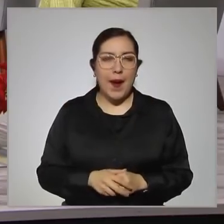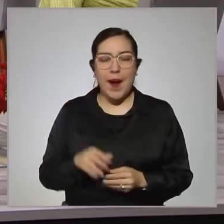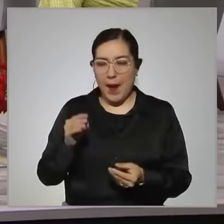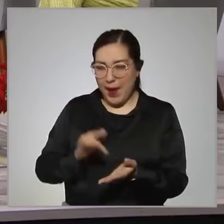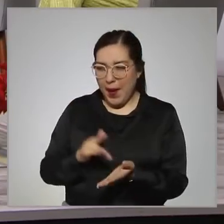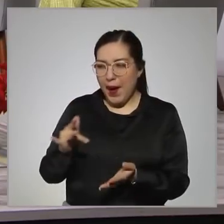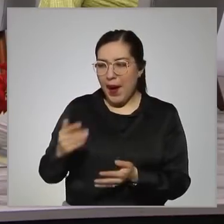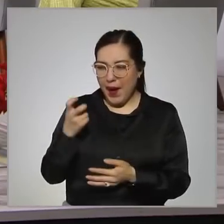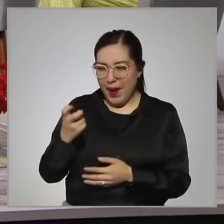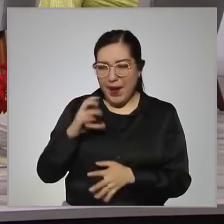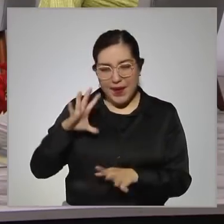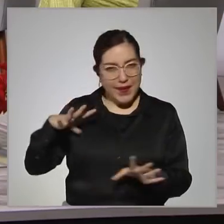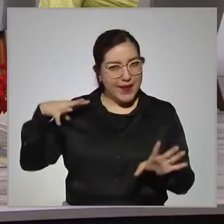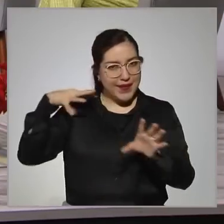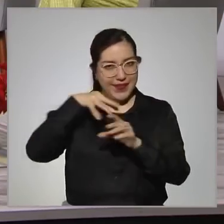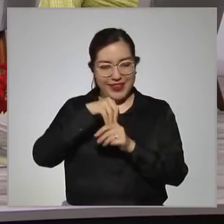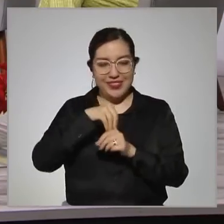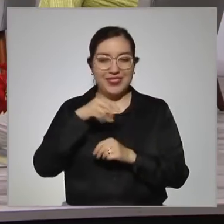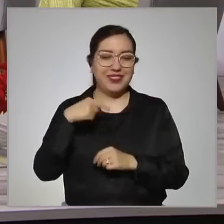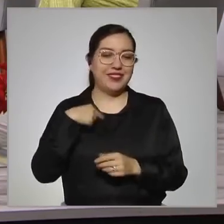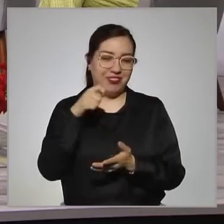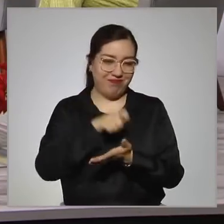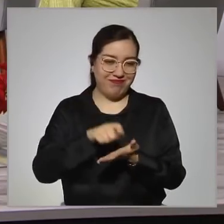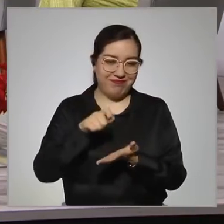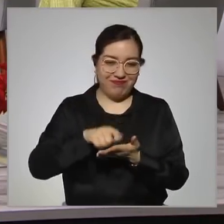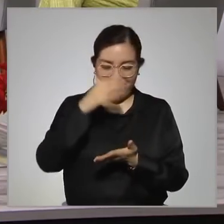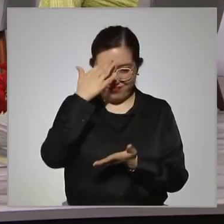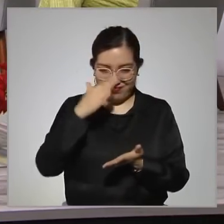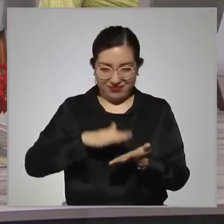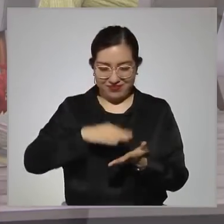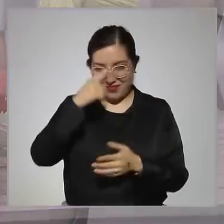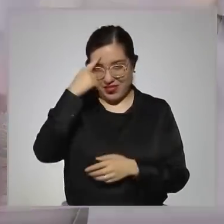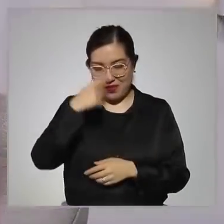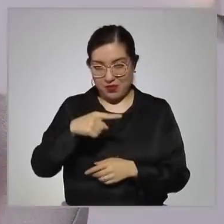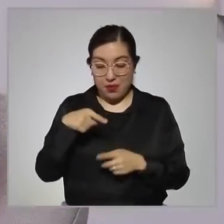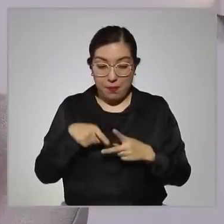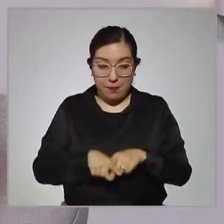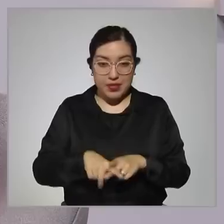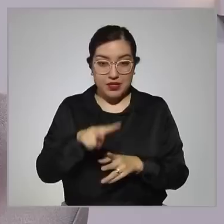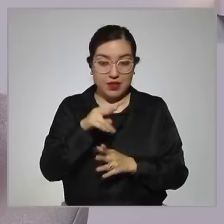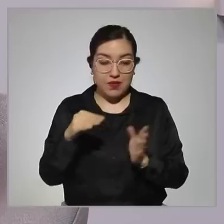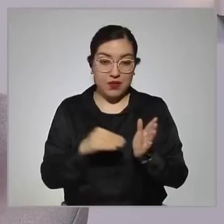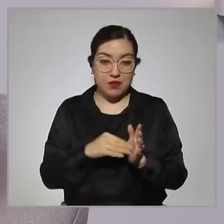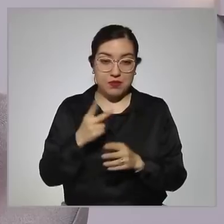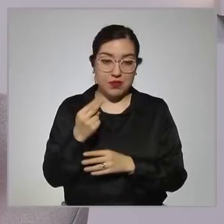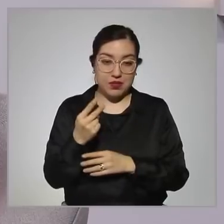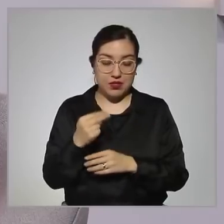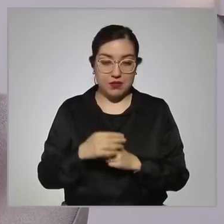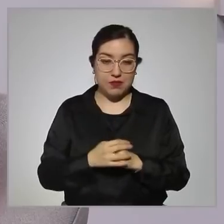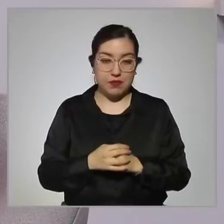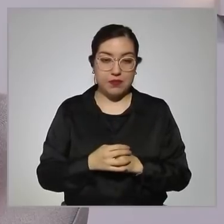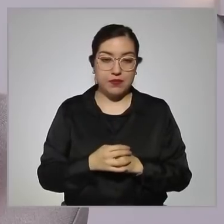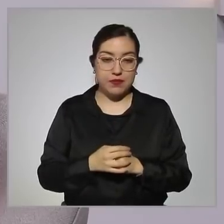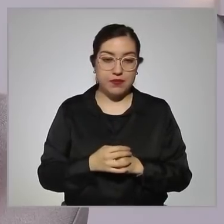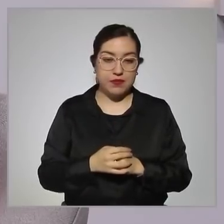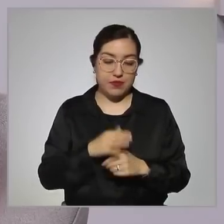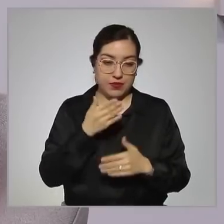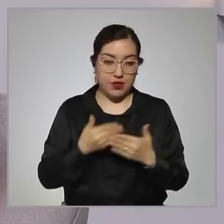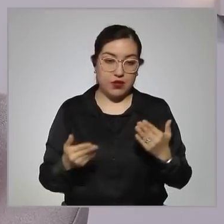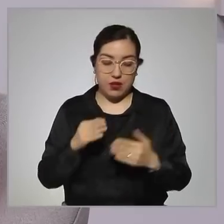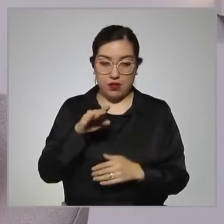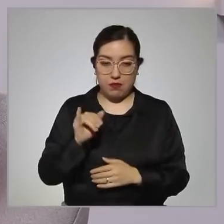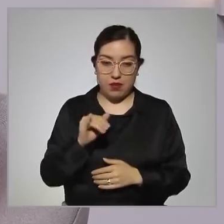Gracias por todos estos rituales. Y yo los voy a anotar para iniciar el 2026. Majo Romero nos